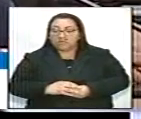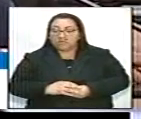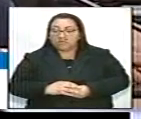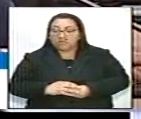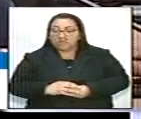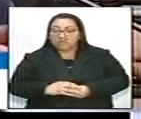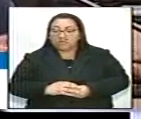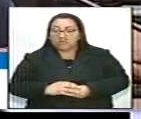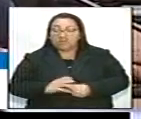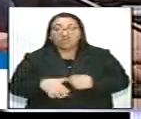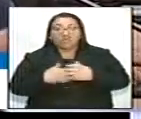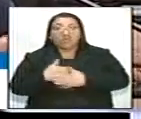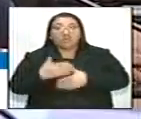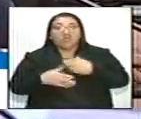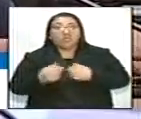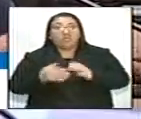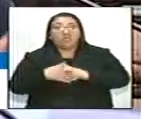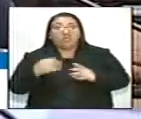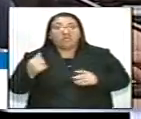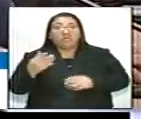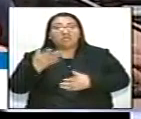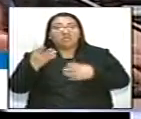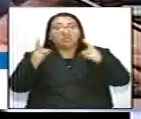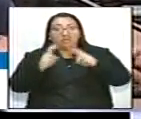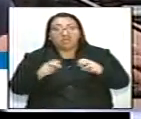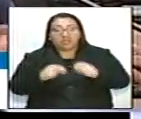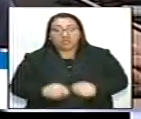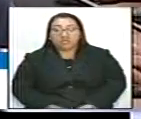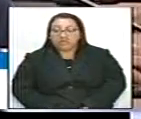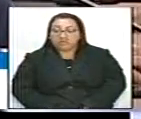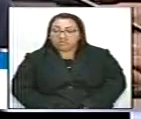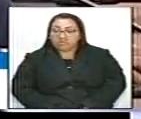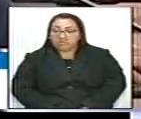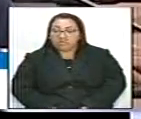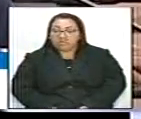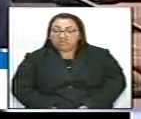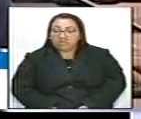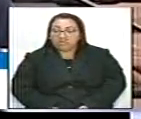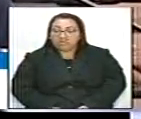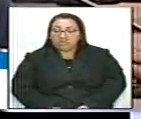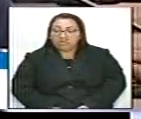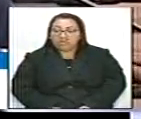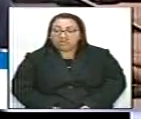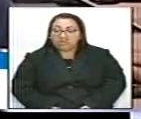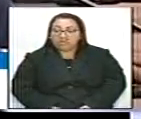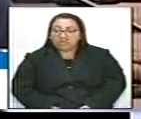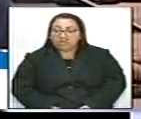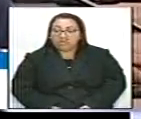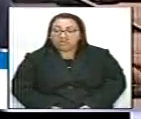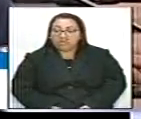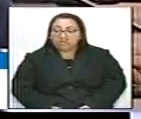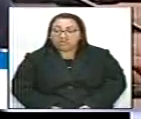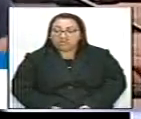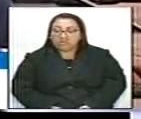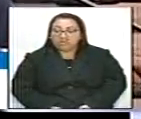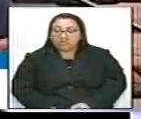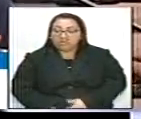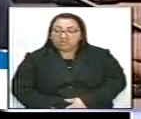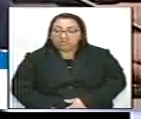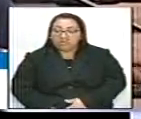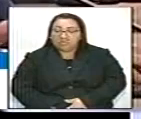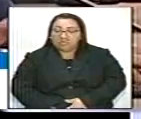fuera de la investigación, que son controversias que hay entre el Estado peruano y la empresa Odebrecht, en fin. Y además esto nos va a